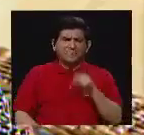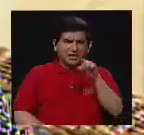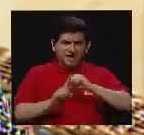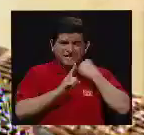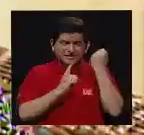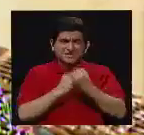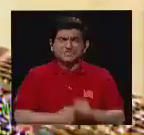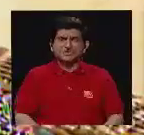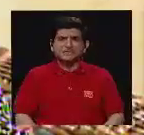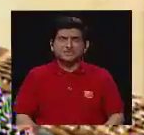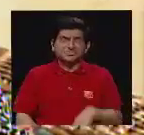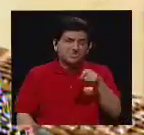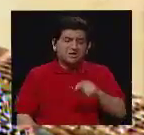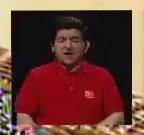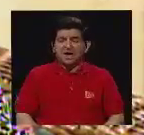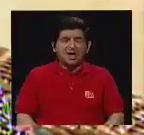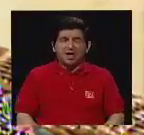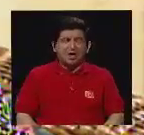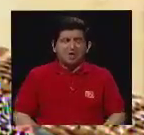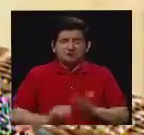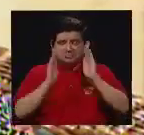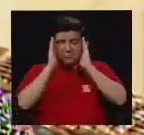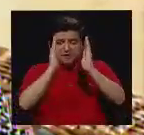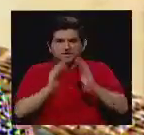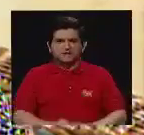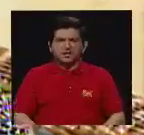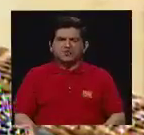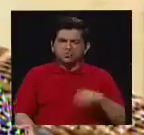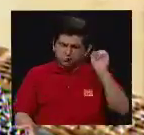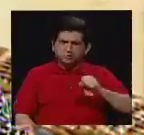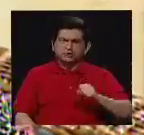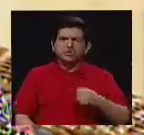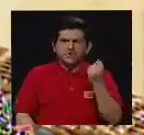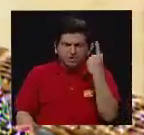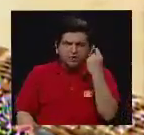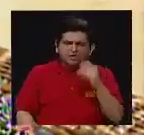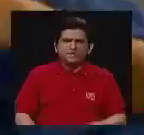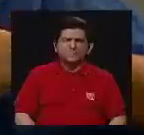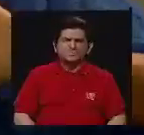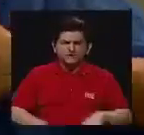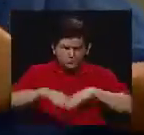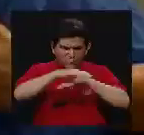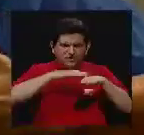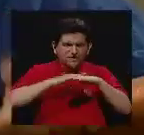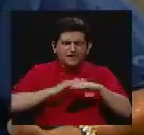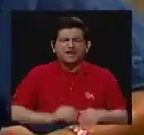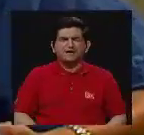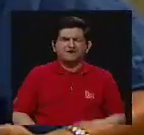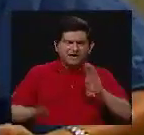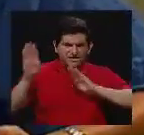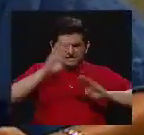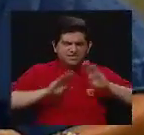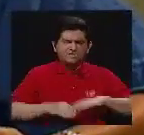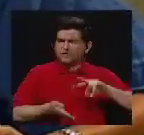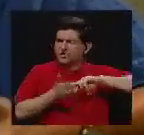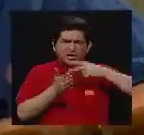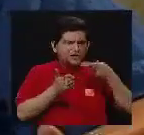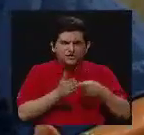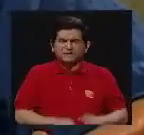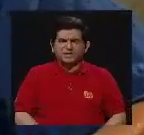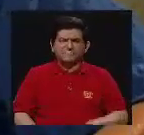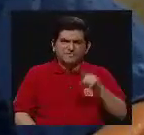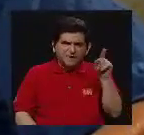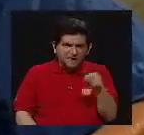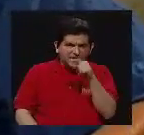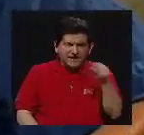podamos ignorarla. Es decir, criticar cómo se ha interpretado nuestras bases biológicas no quiere decir que tengamos que ignorar nuestra biología. Claro.